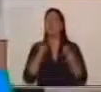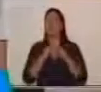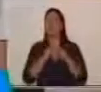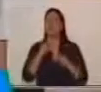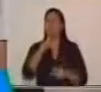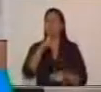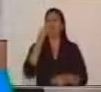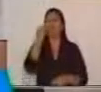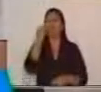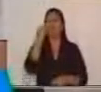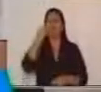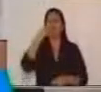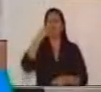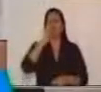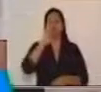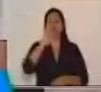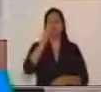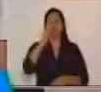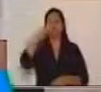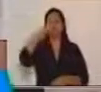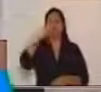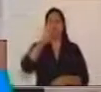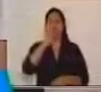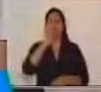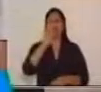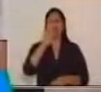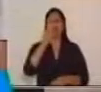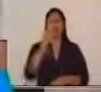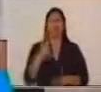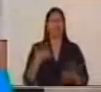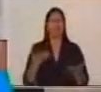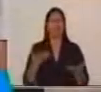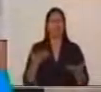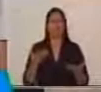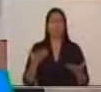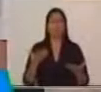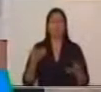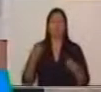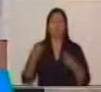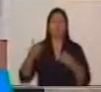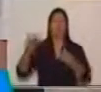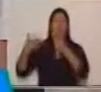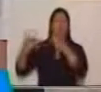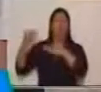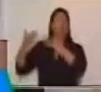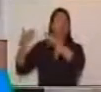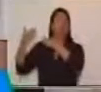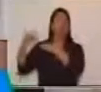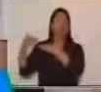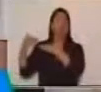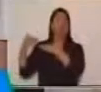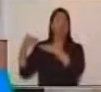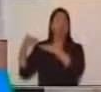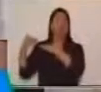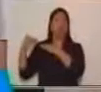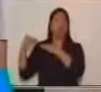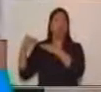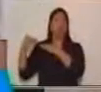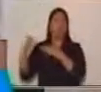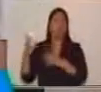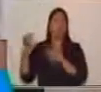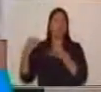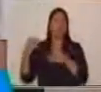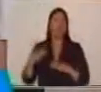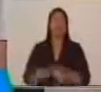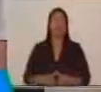término literatura nos lo vamos a remontar desde hace mucho tiempo, desde siglos antes de Cristo. Vamos a definirlo como